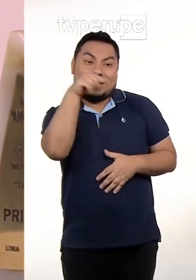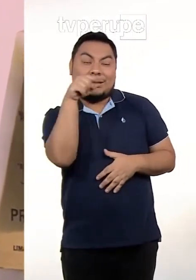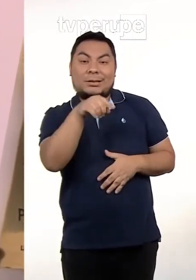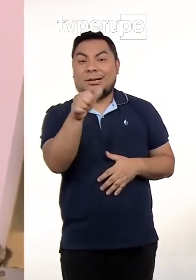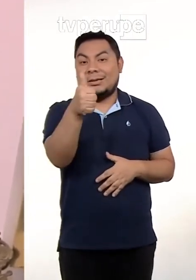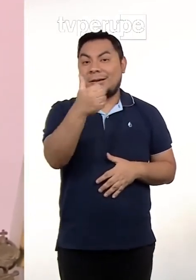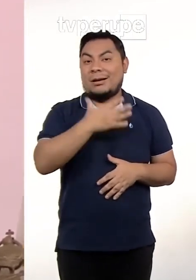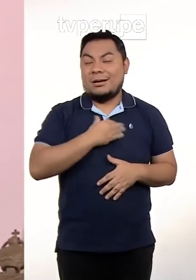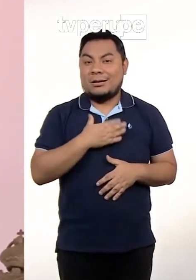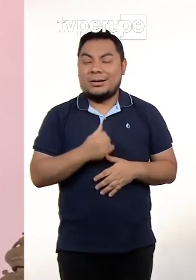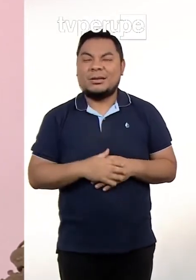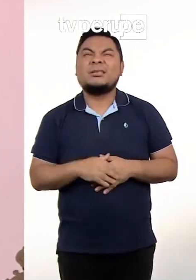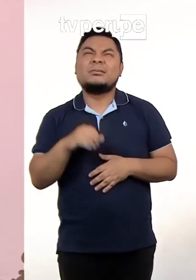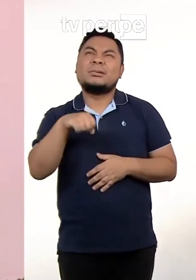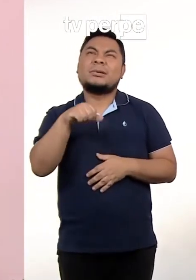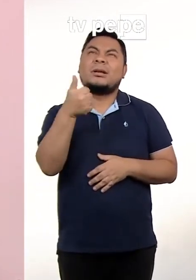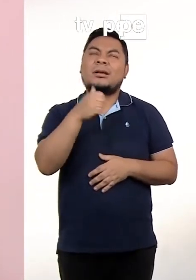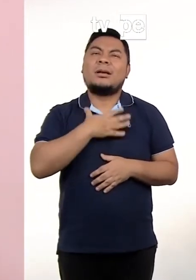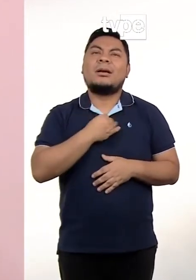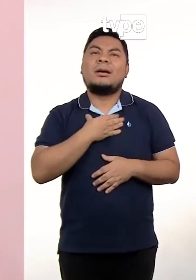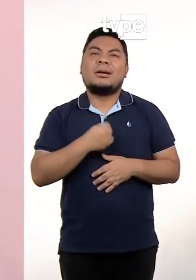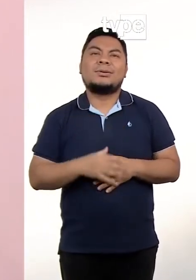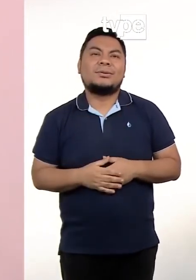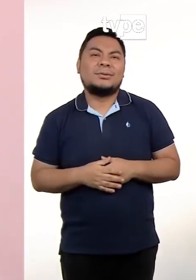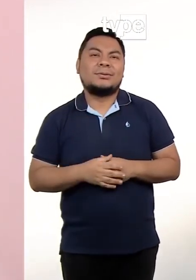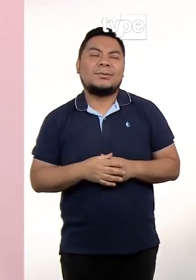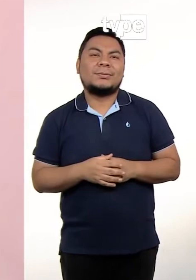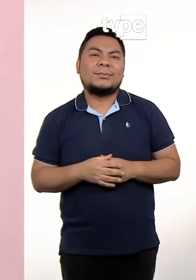años, sí, 10 años.